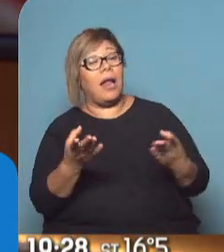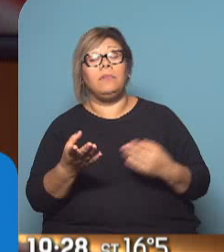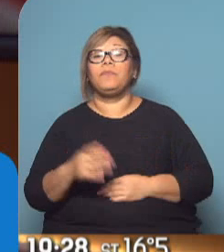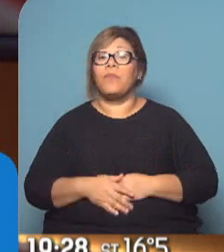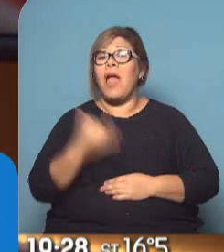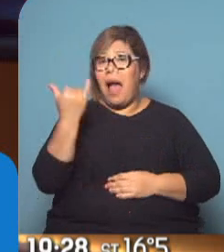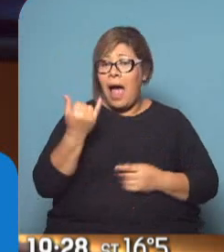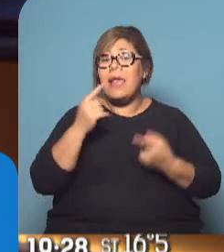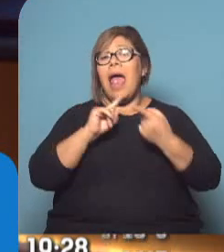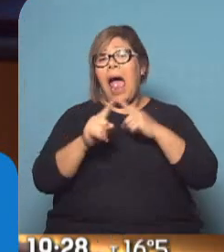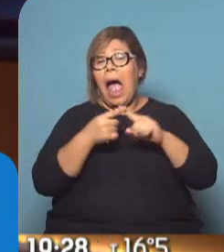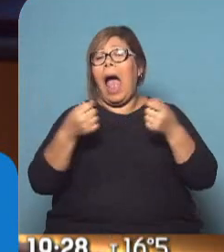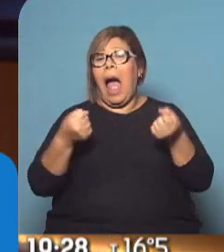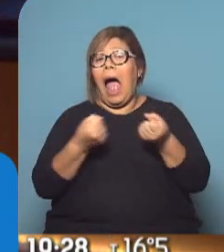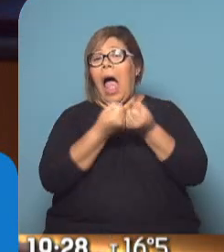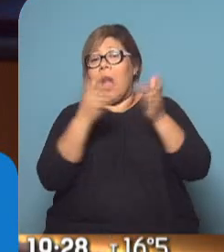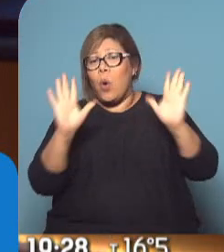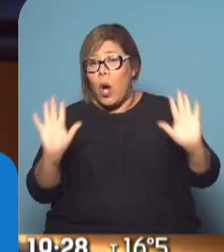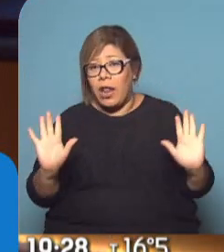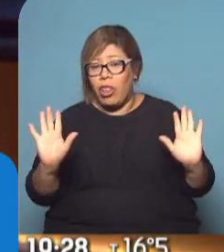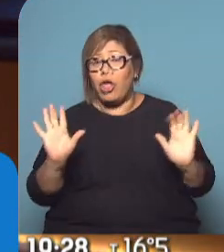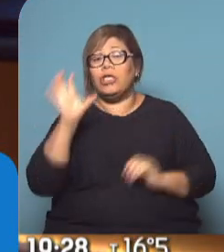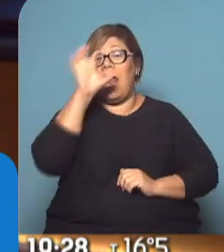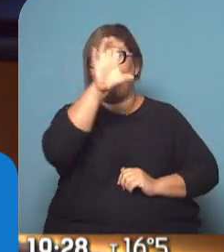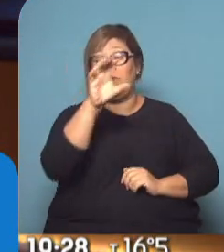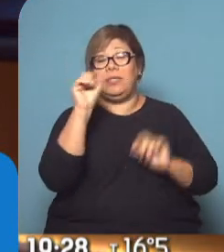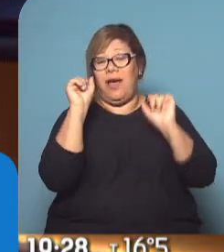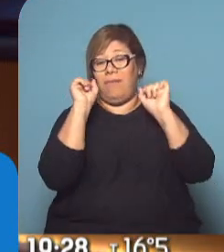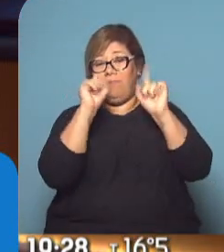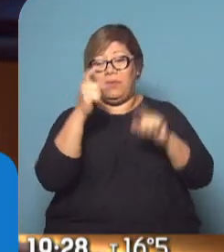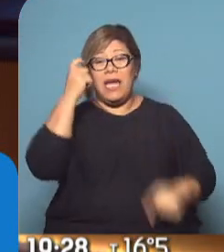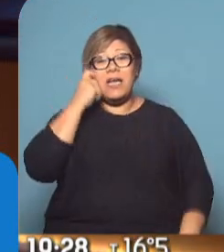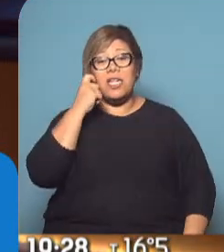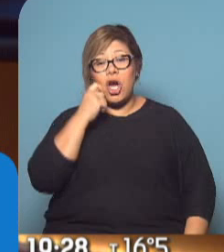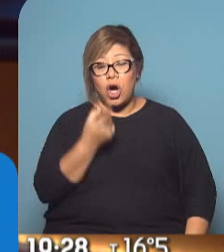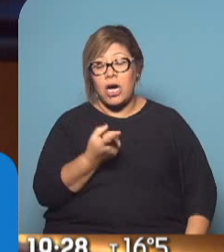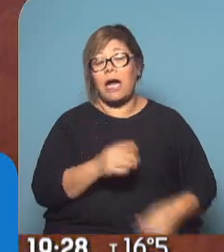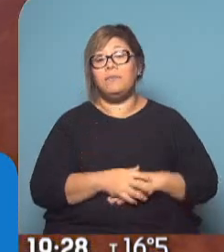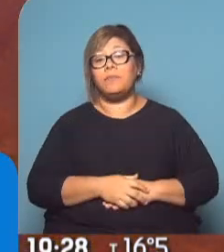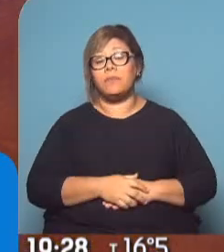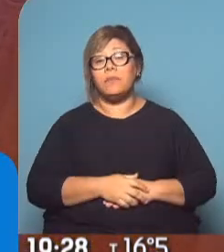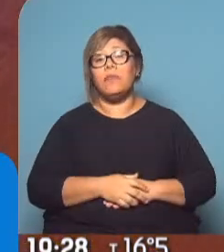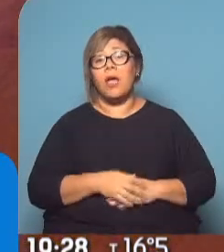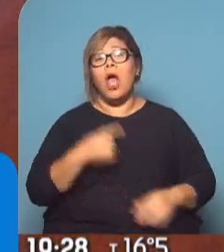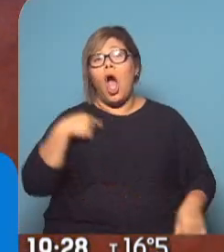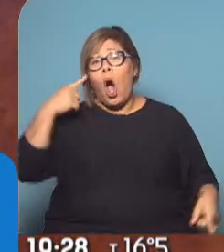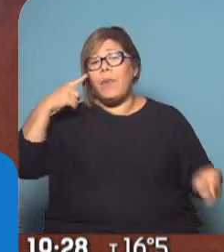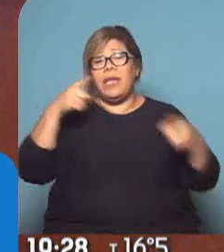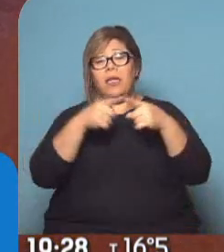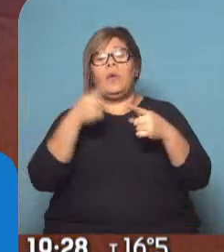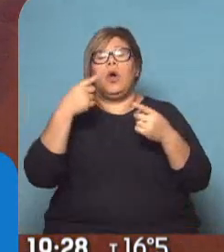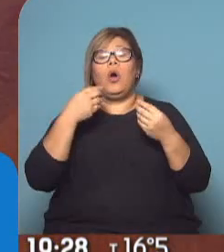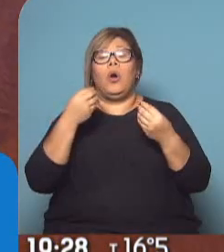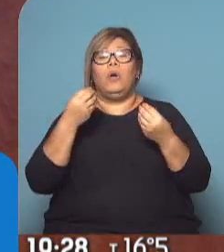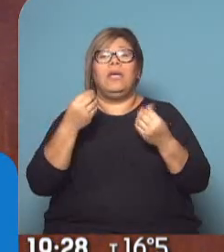que forman parte de la vida política de nuestra provincia y creo que vamos a lograr el objetivo que es cambiar la historia